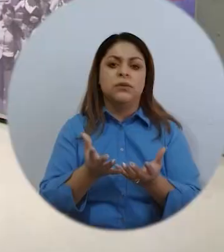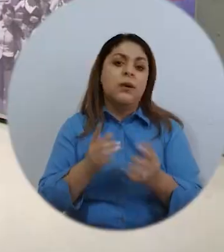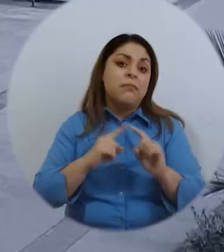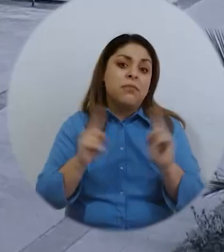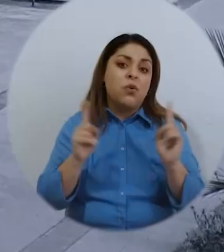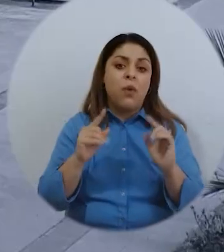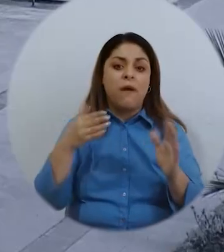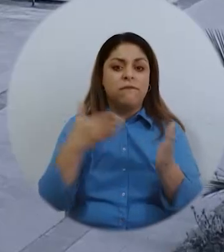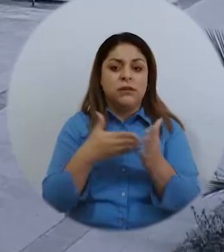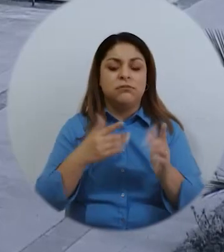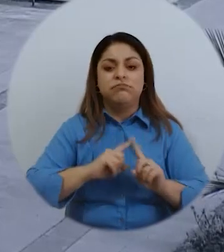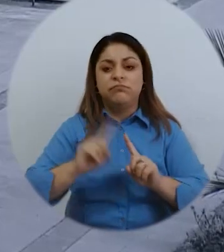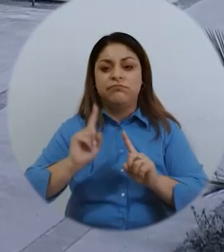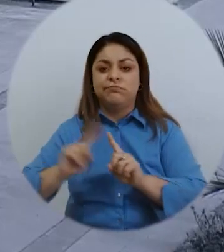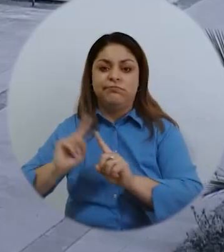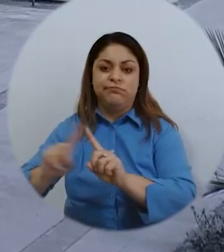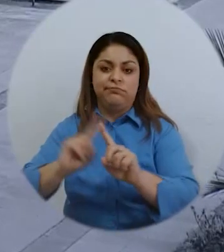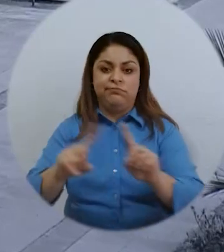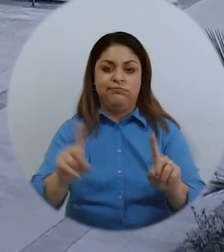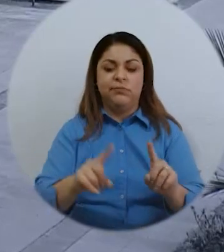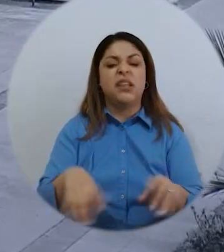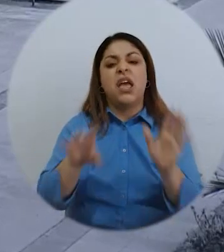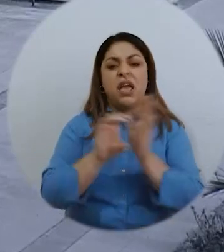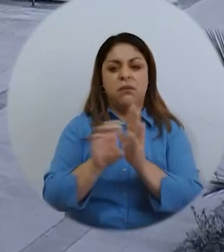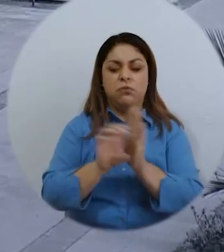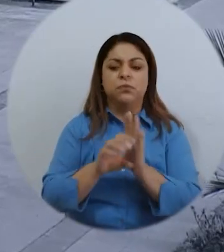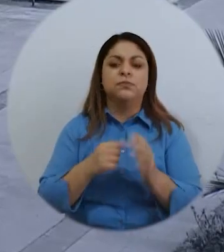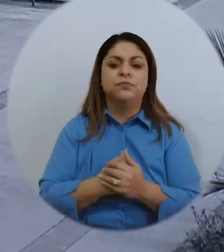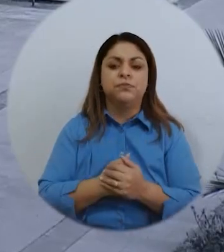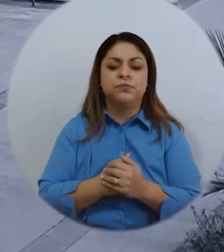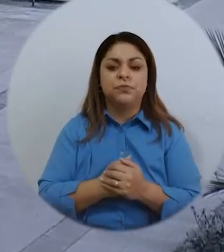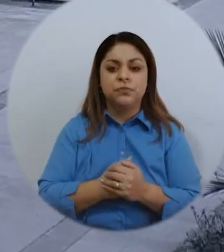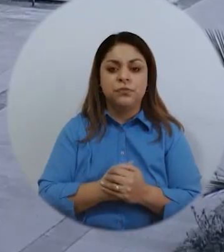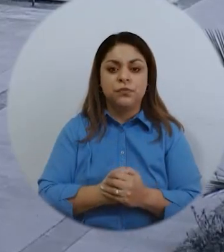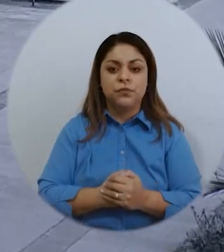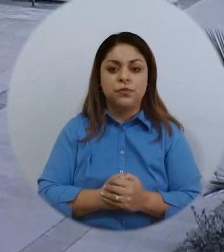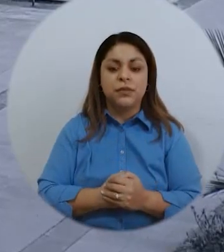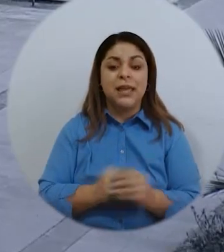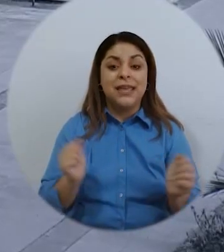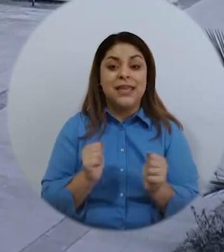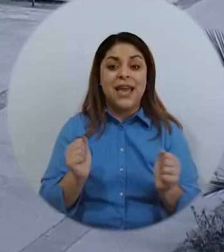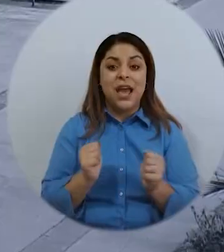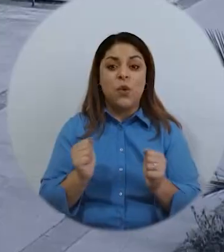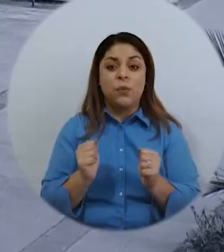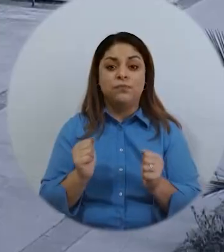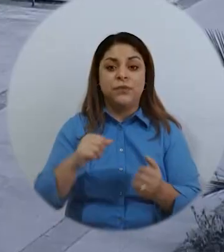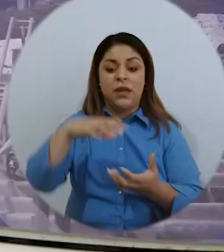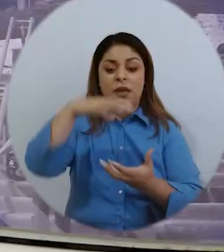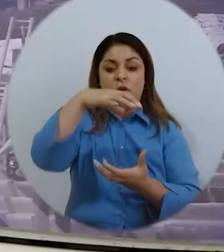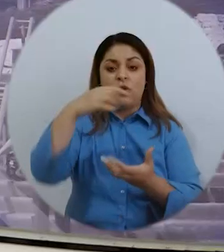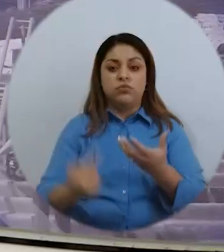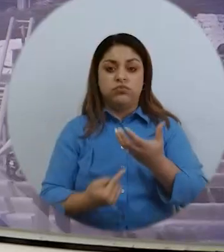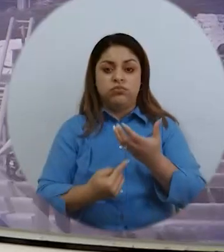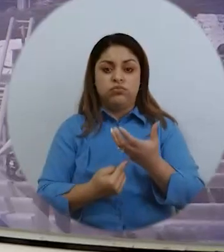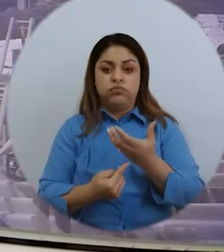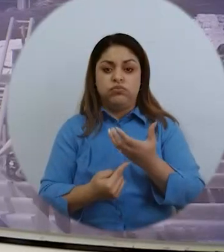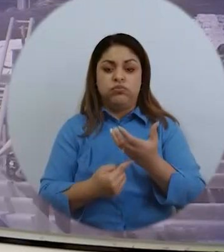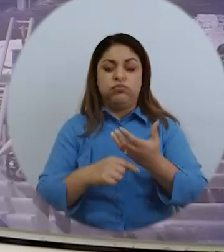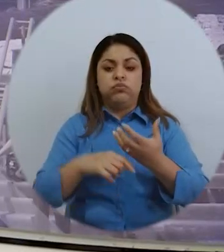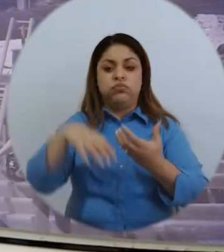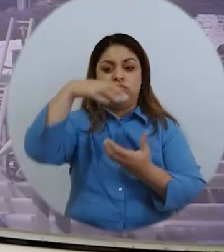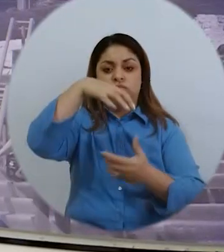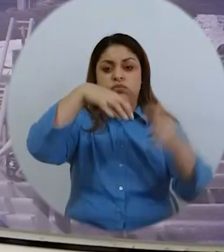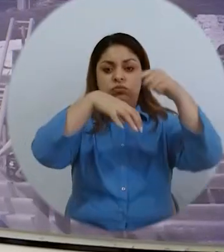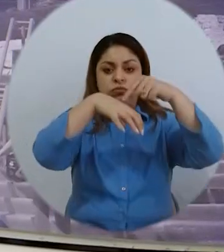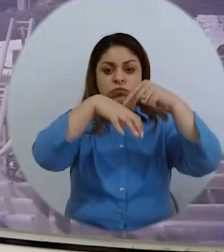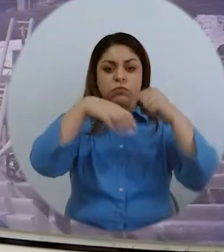afecta de formas distintas, ¿verdad? Es decir, el derretimiento del hielo en los polos, ¿verdad? Es